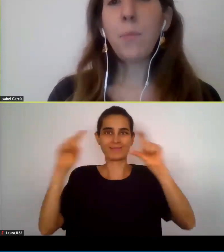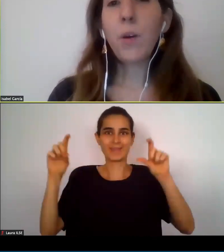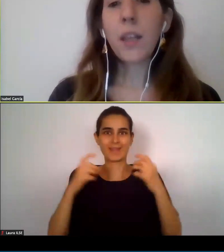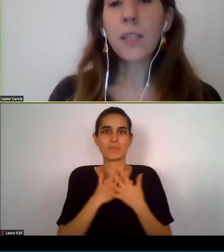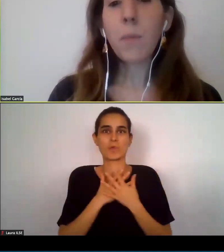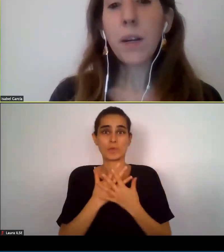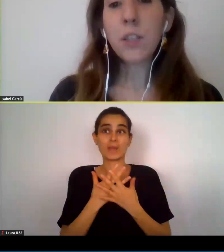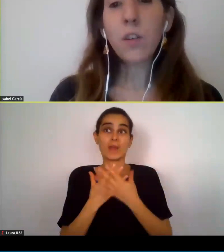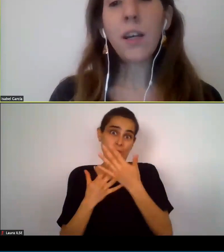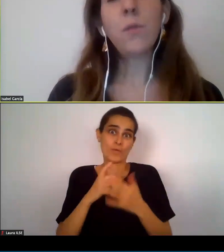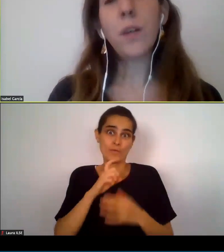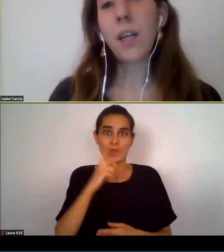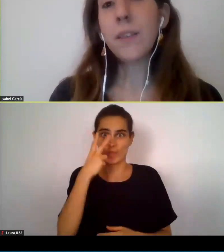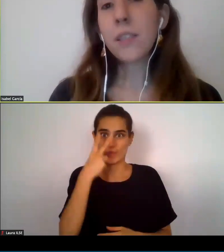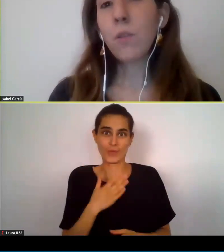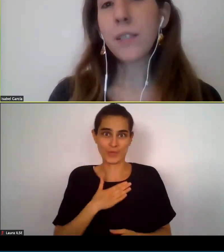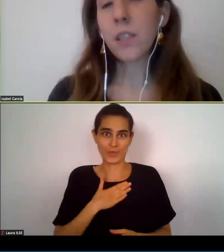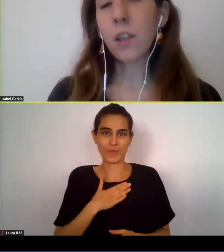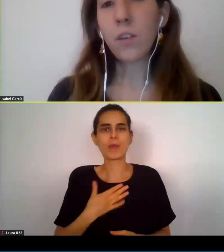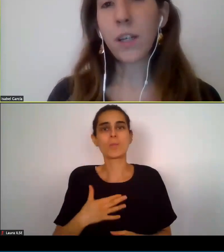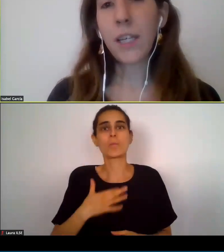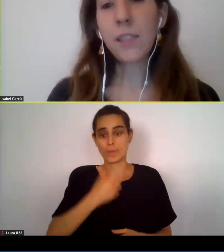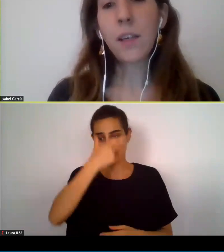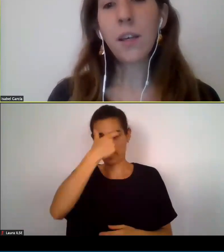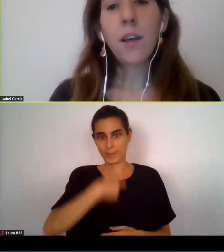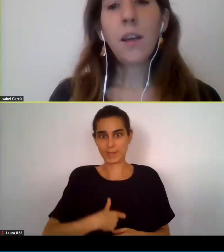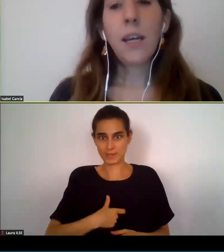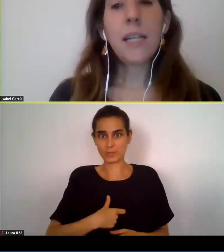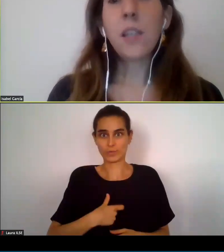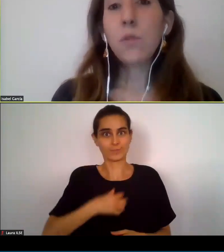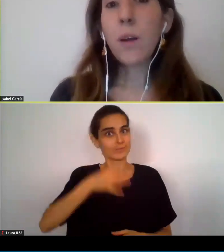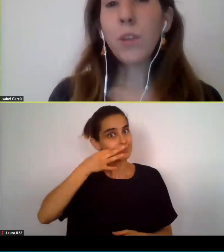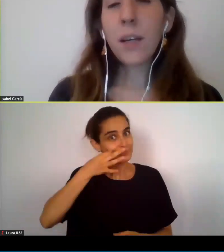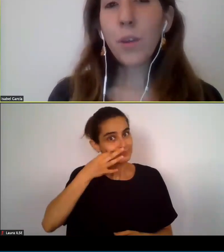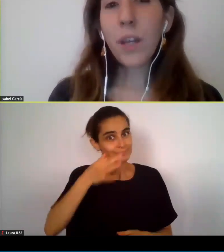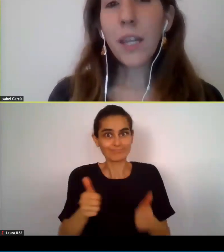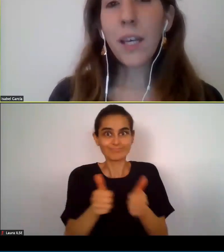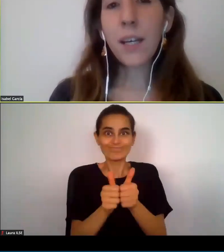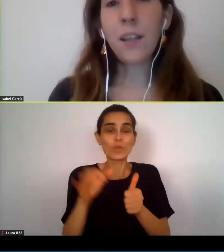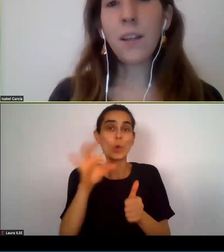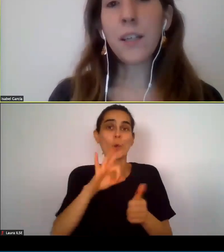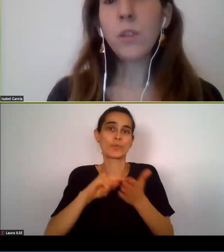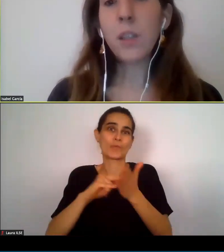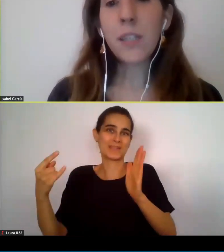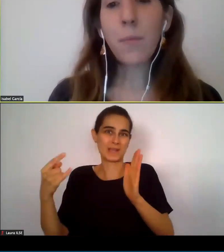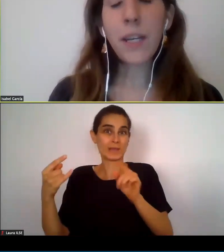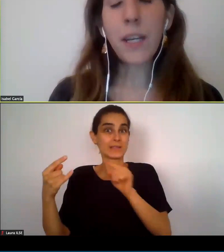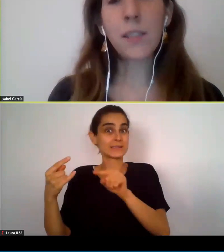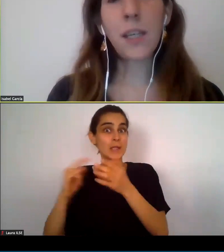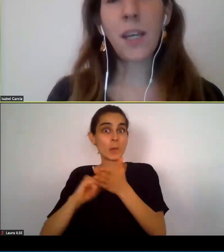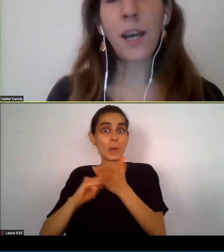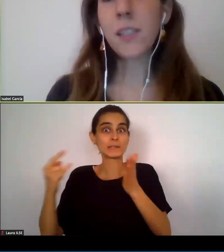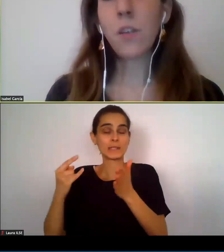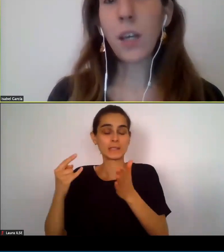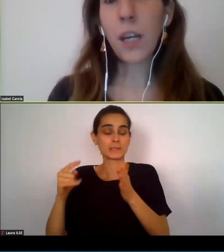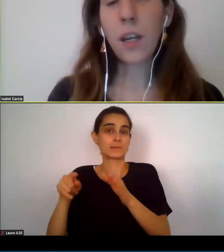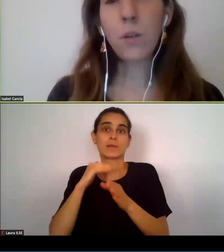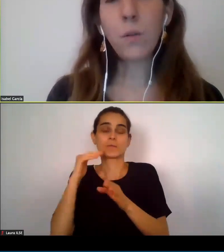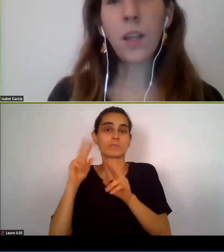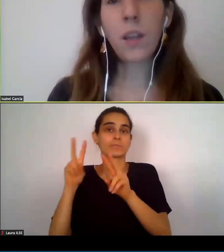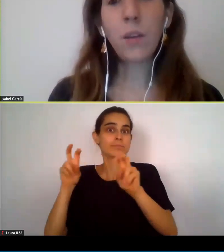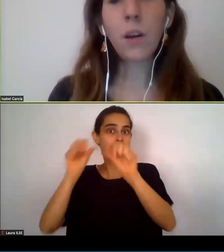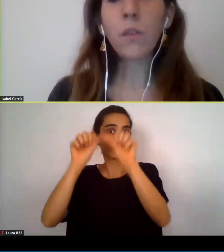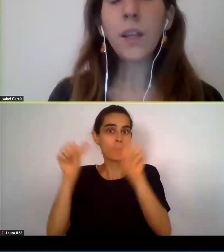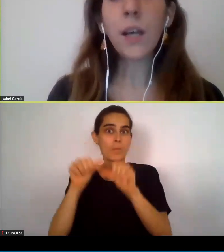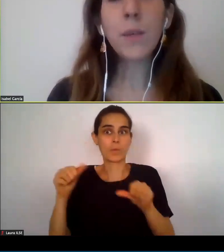y puede hacerse en persona o a través de nuevas tecnologías. Esta es una modalidad que en las últimas semanas ha sido de gran